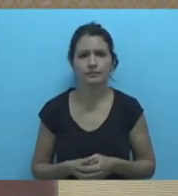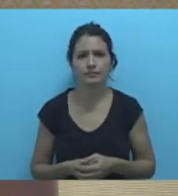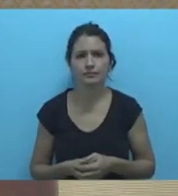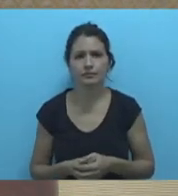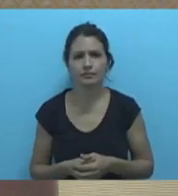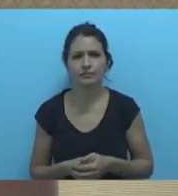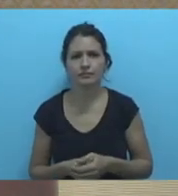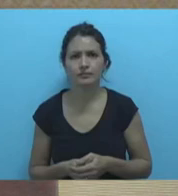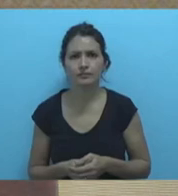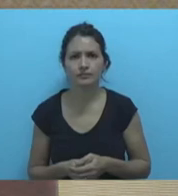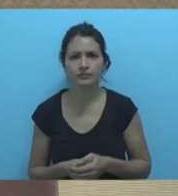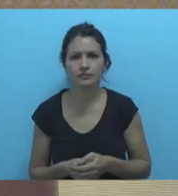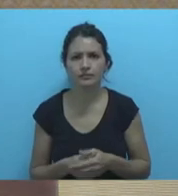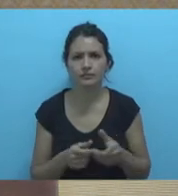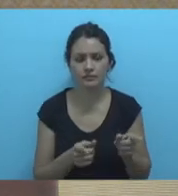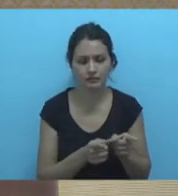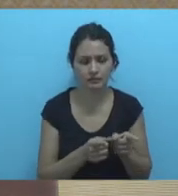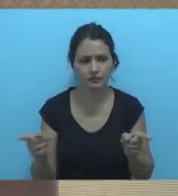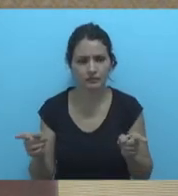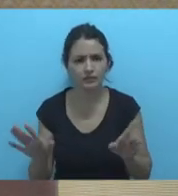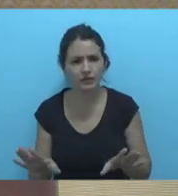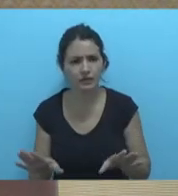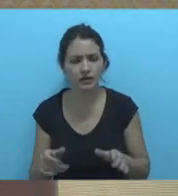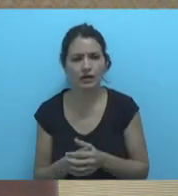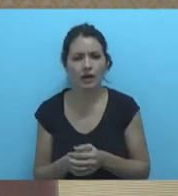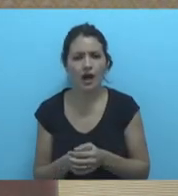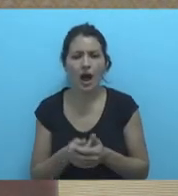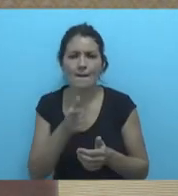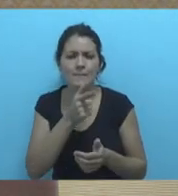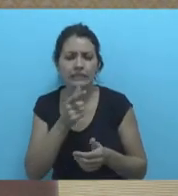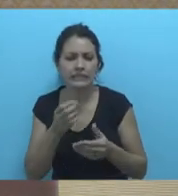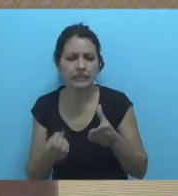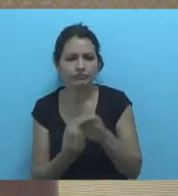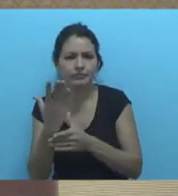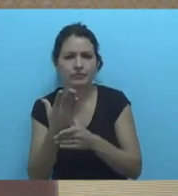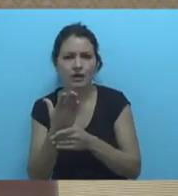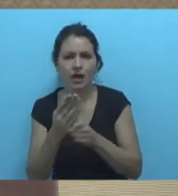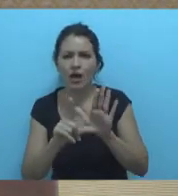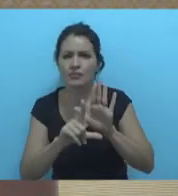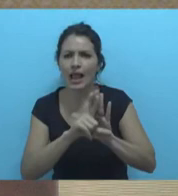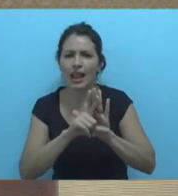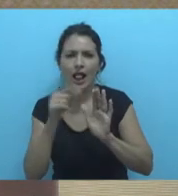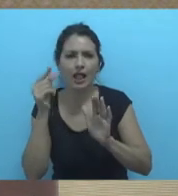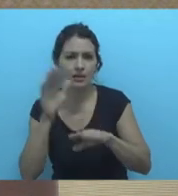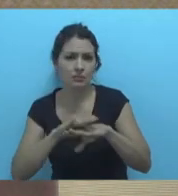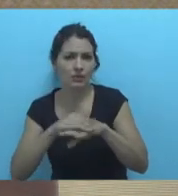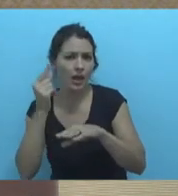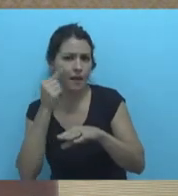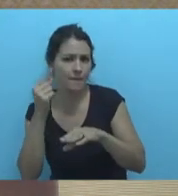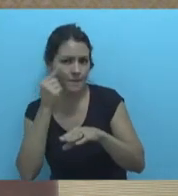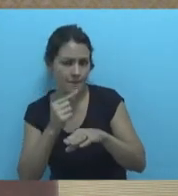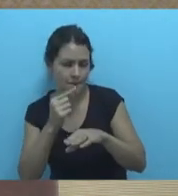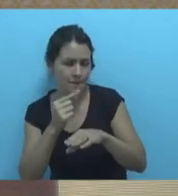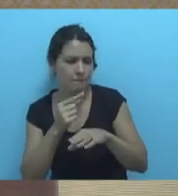había sido el indulto menemista, que parecía mandar directamente el archivo a todas las causas de lesa humanidad, apareció Hijos